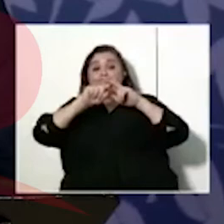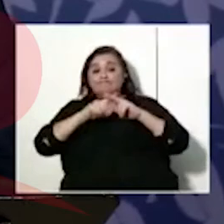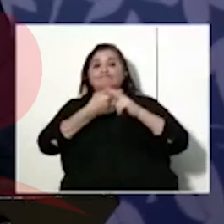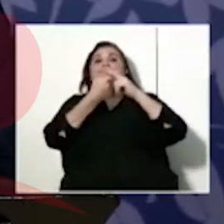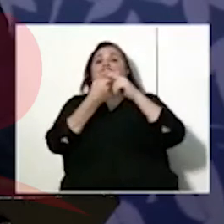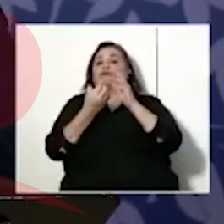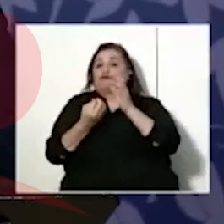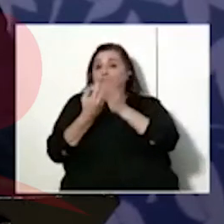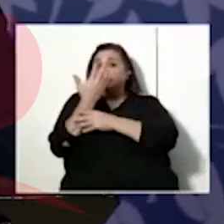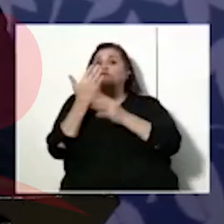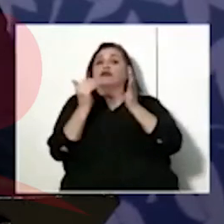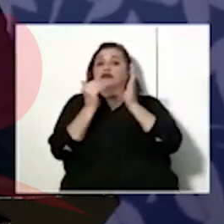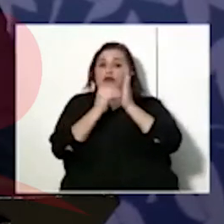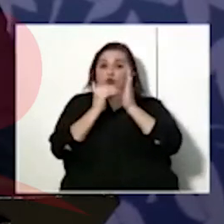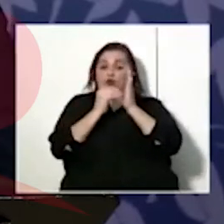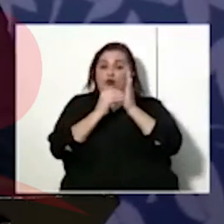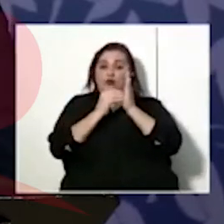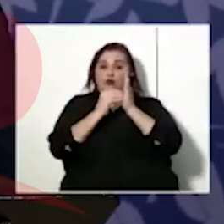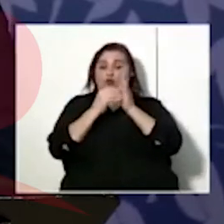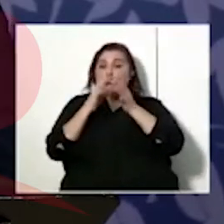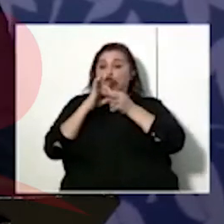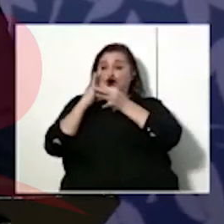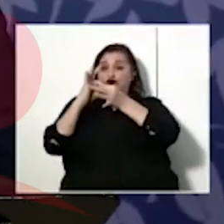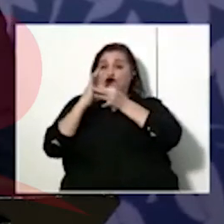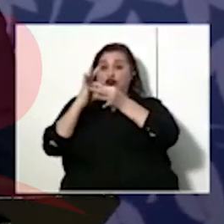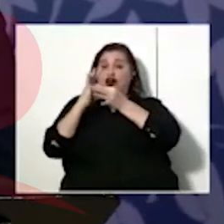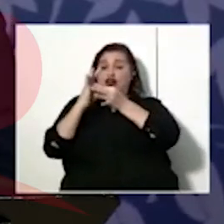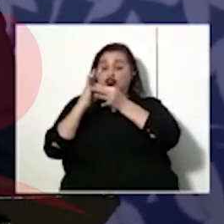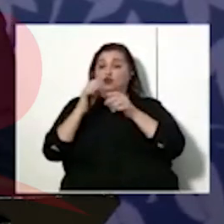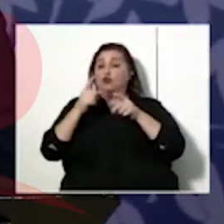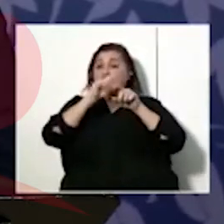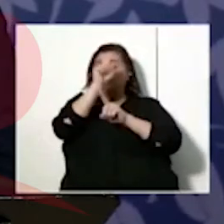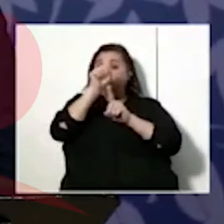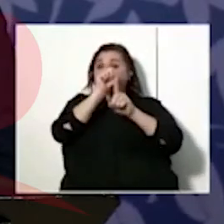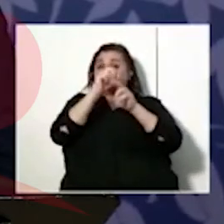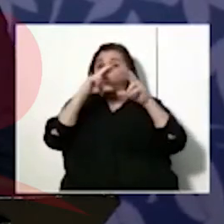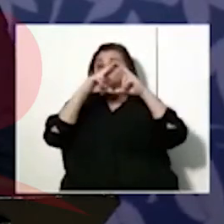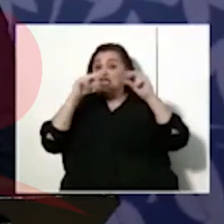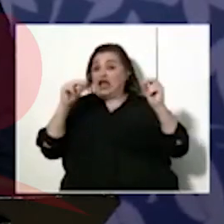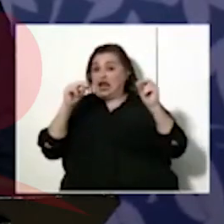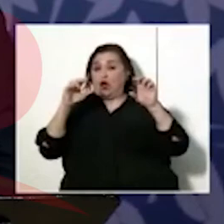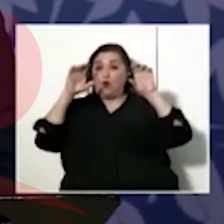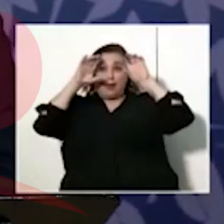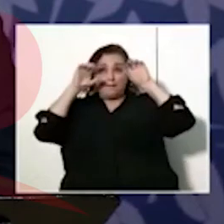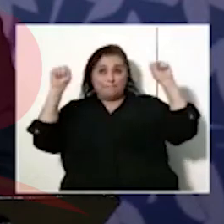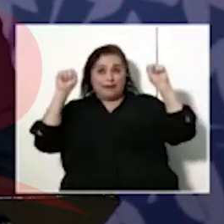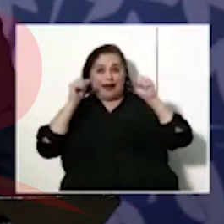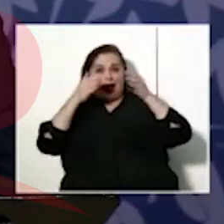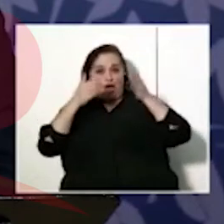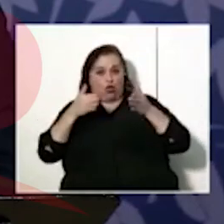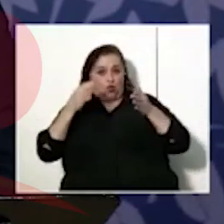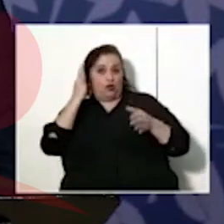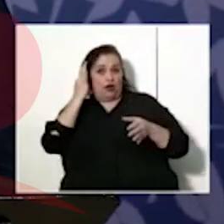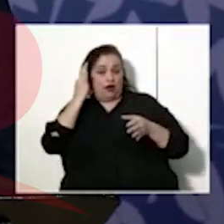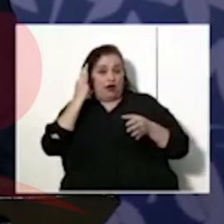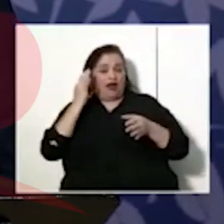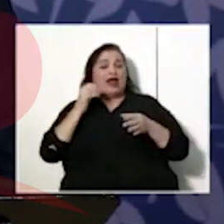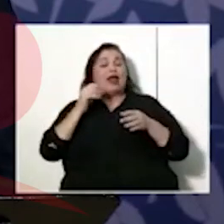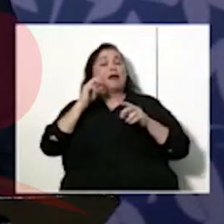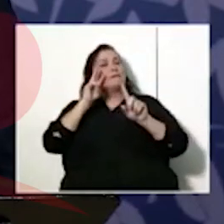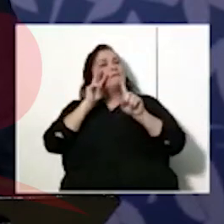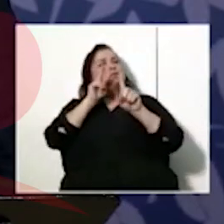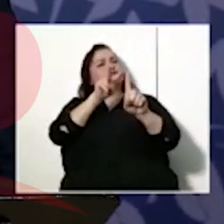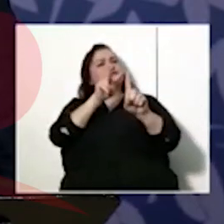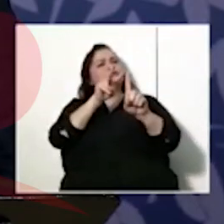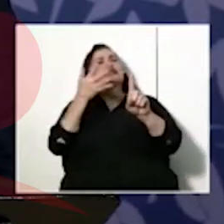reanudar o reactivar la relación en el caso de Nicaragua a nivel de embajador, en este caso embajadora, era con